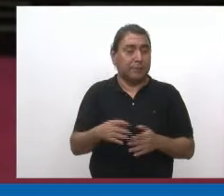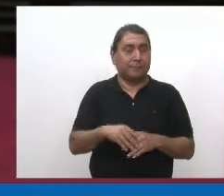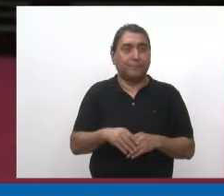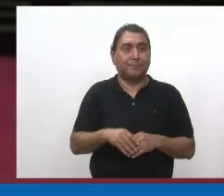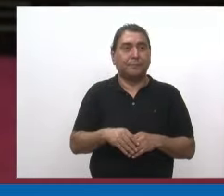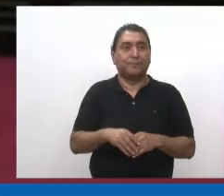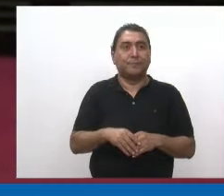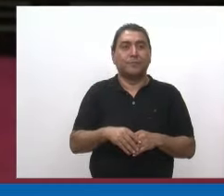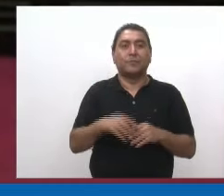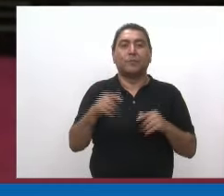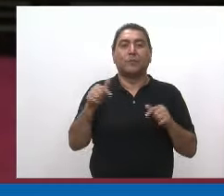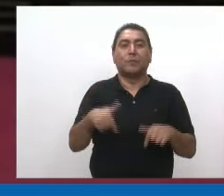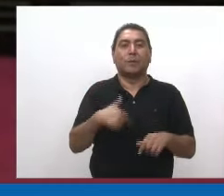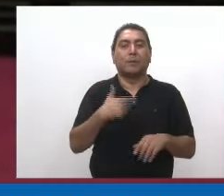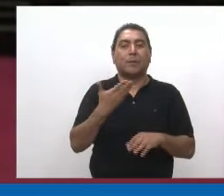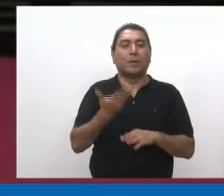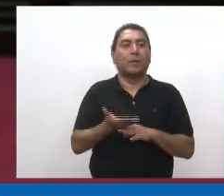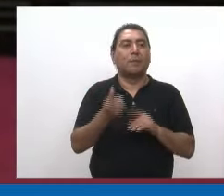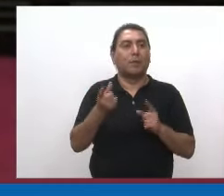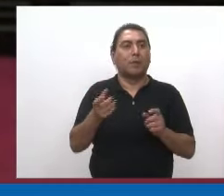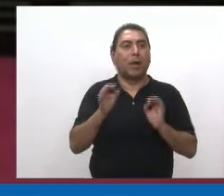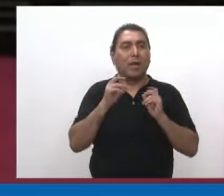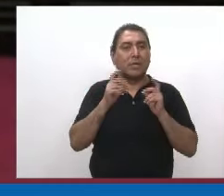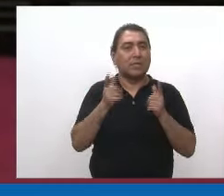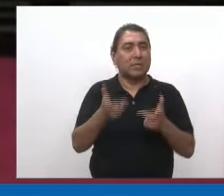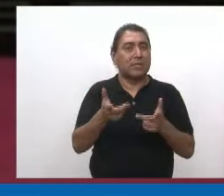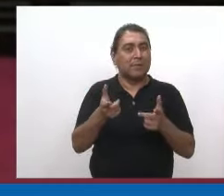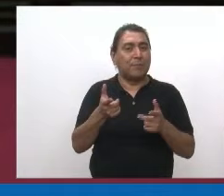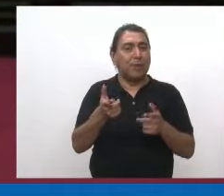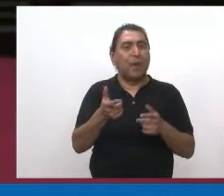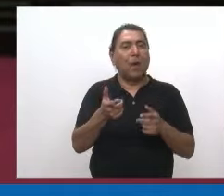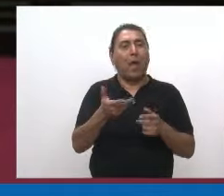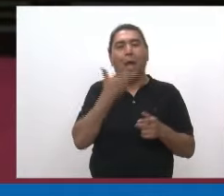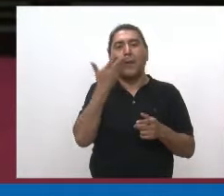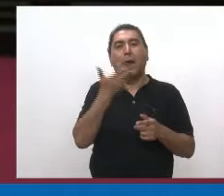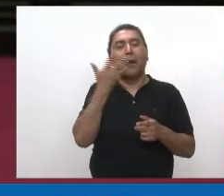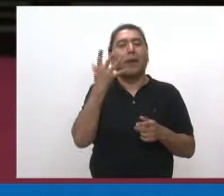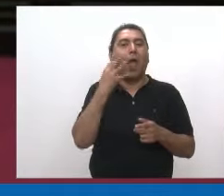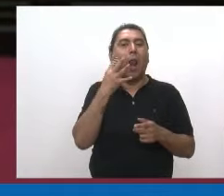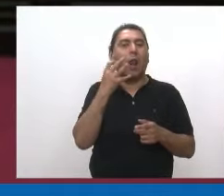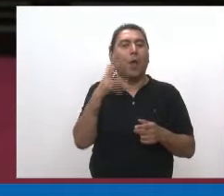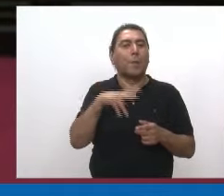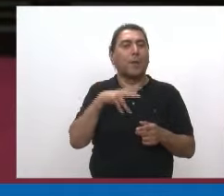Voy a tomarme la licencia, así como lo hizo el senador anterior, de hablar de algo personal.